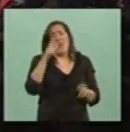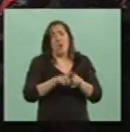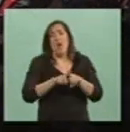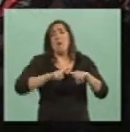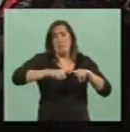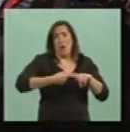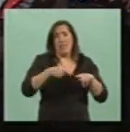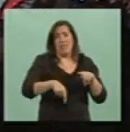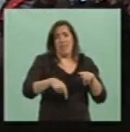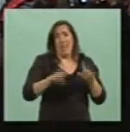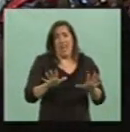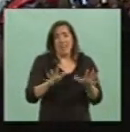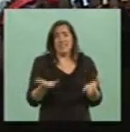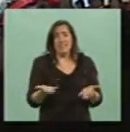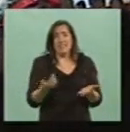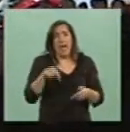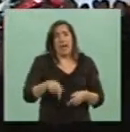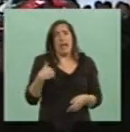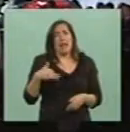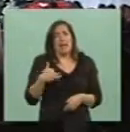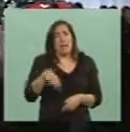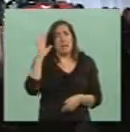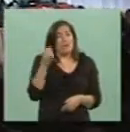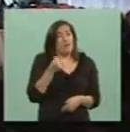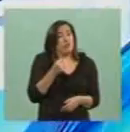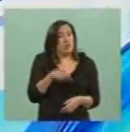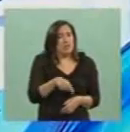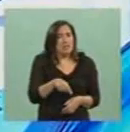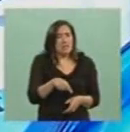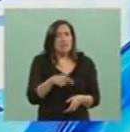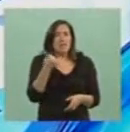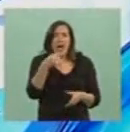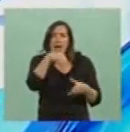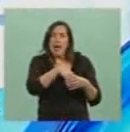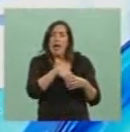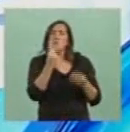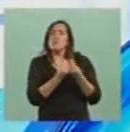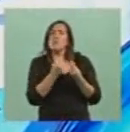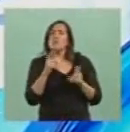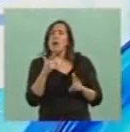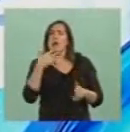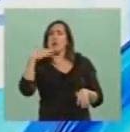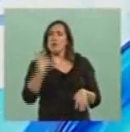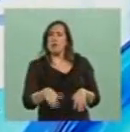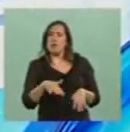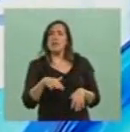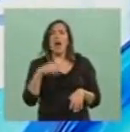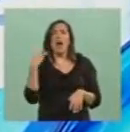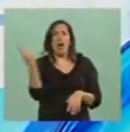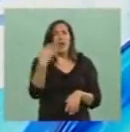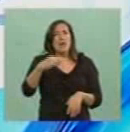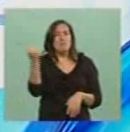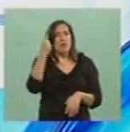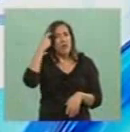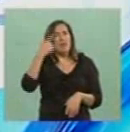política, pero acá tal vez pasan con mayor intensidad y tal vez con menor comprensión del sentido de la unidad nacional y